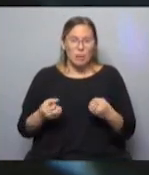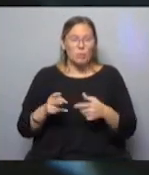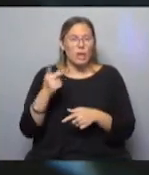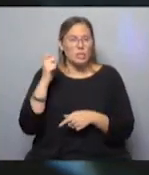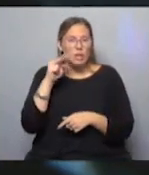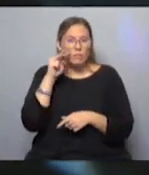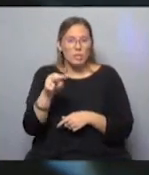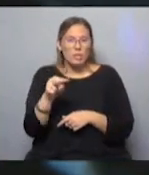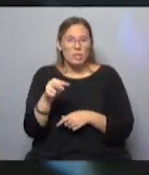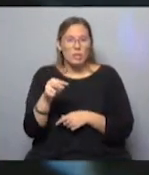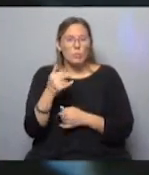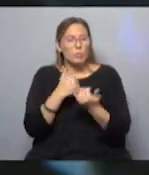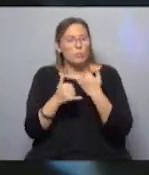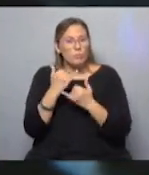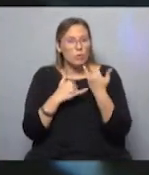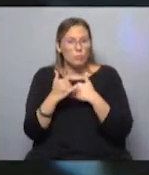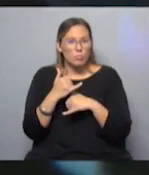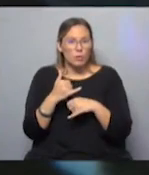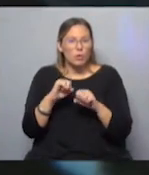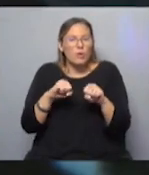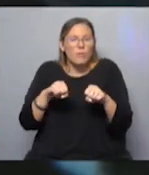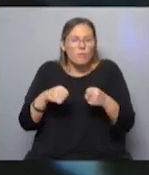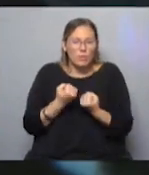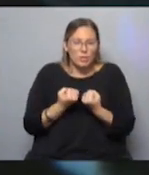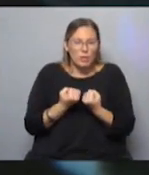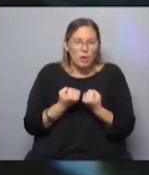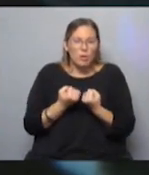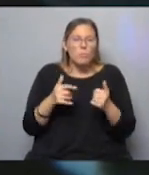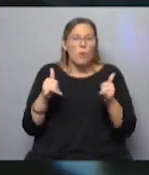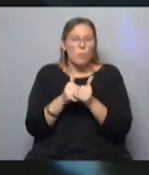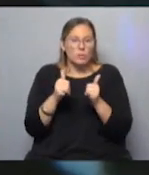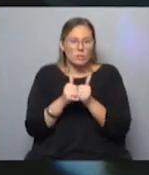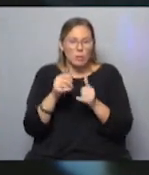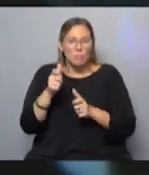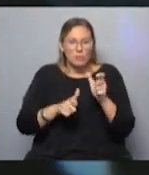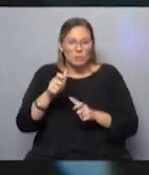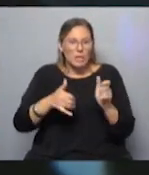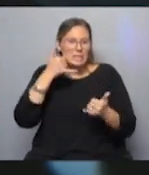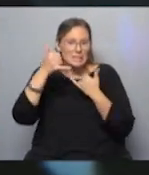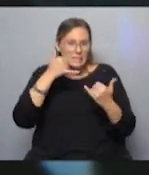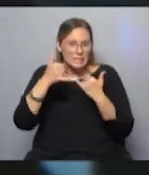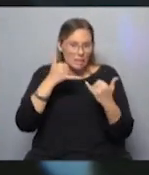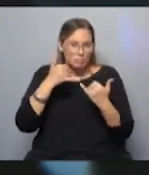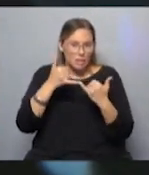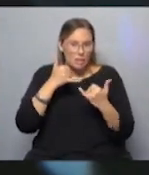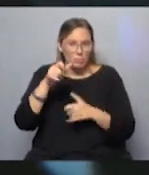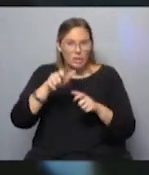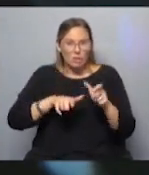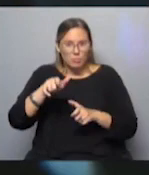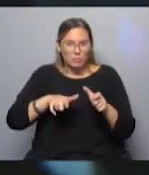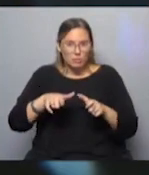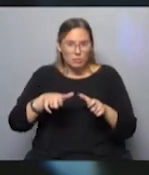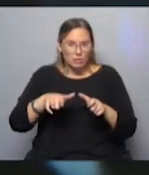llegar un reporte con el frío como tienen un whatsapp que la gente llama para que la gente que